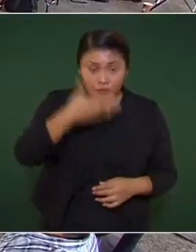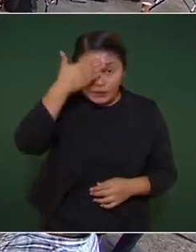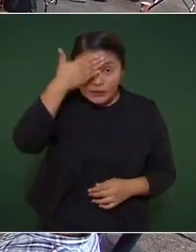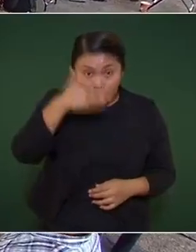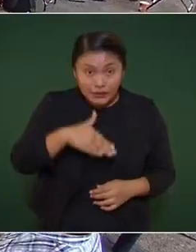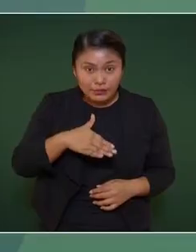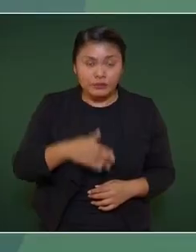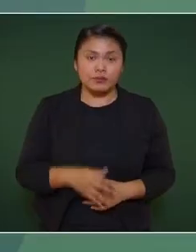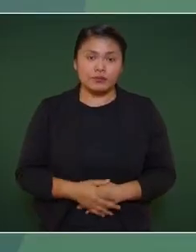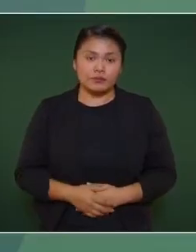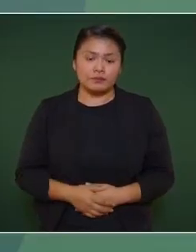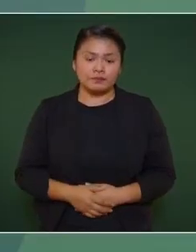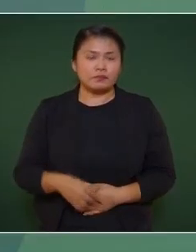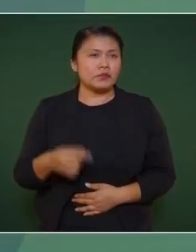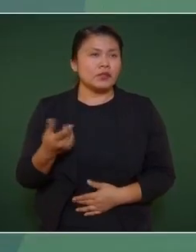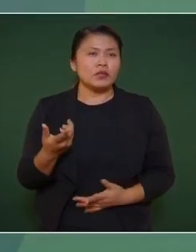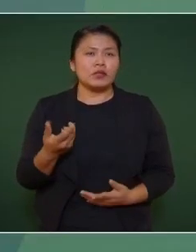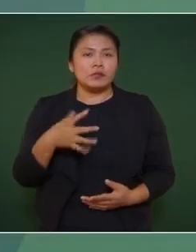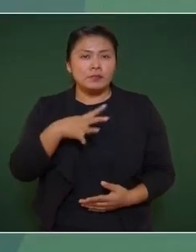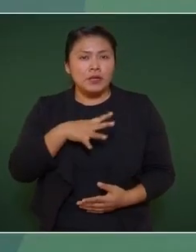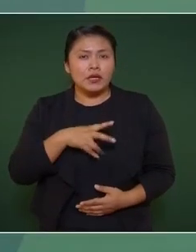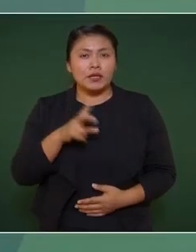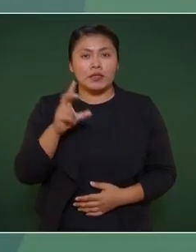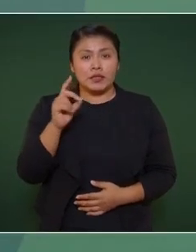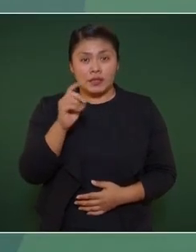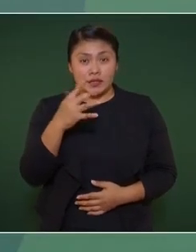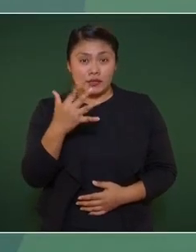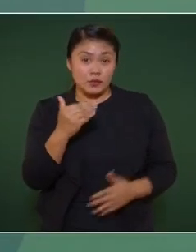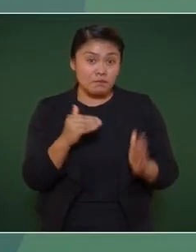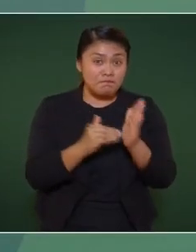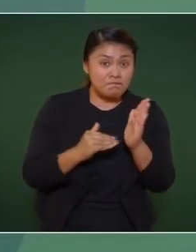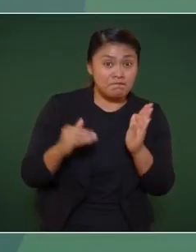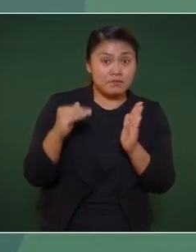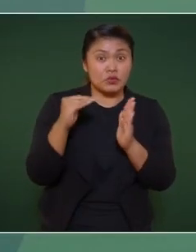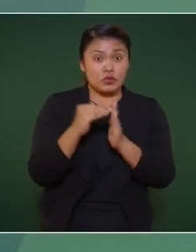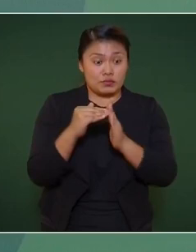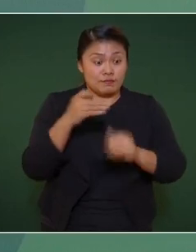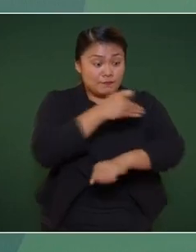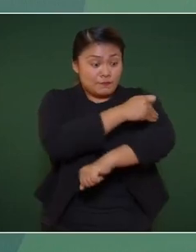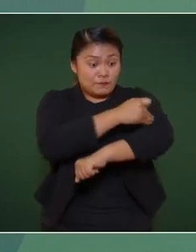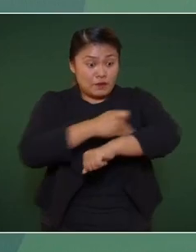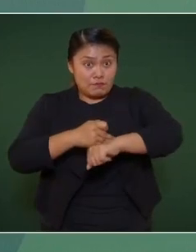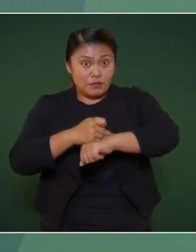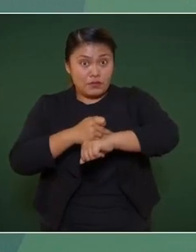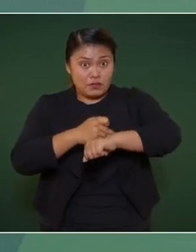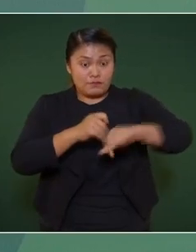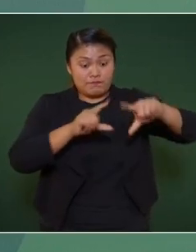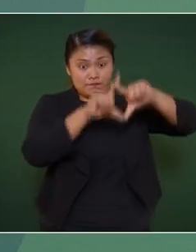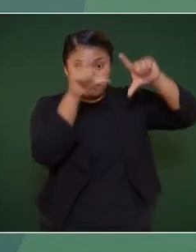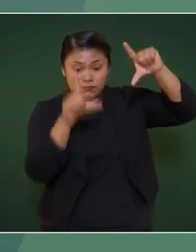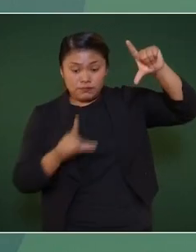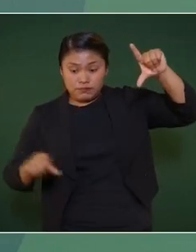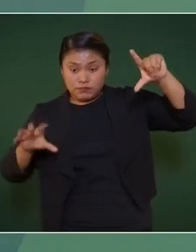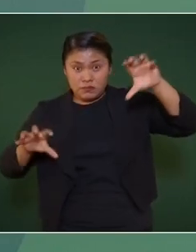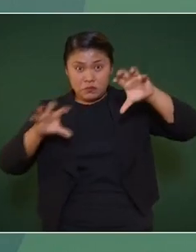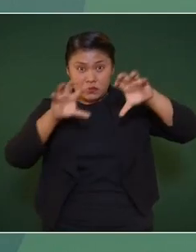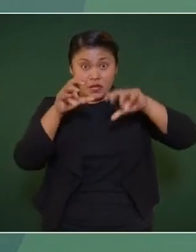somos 35 millones de familias en el país.